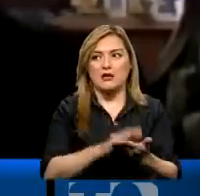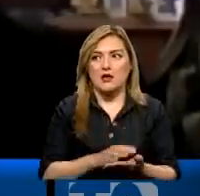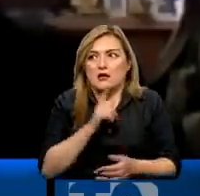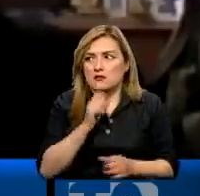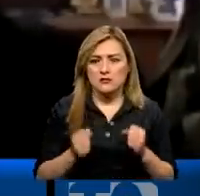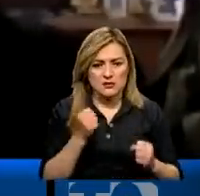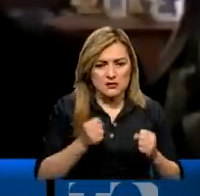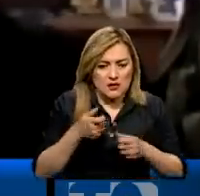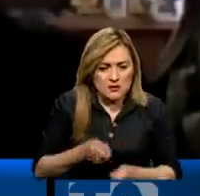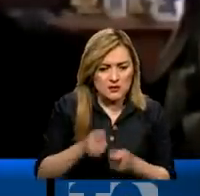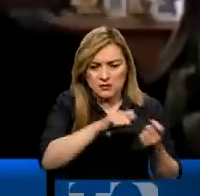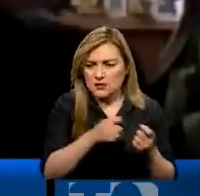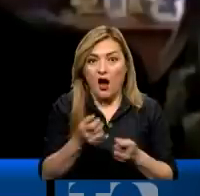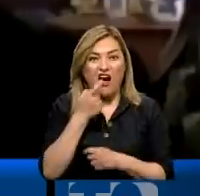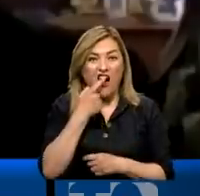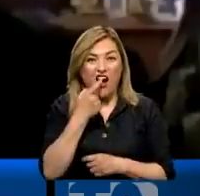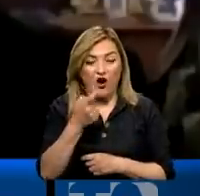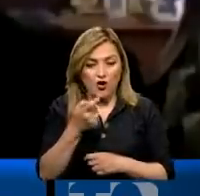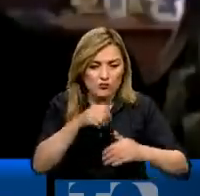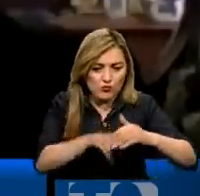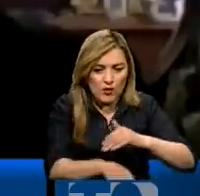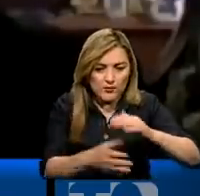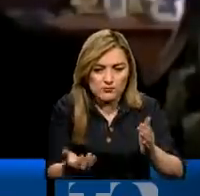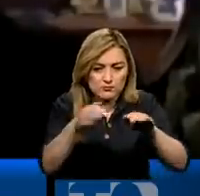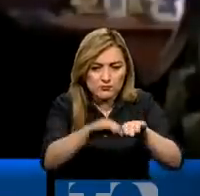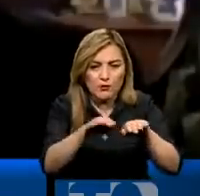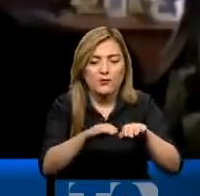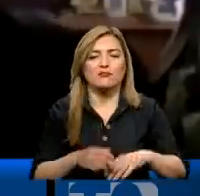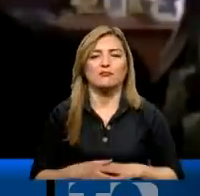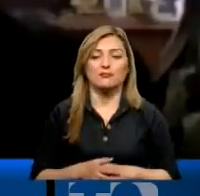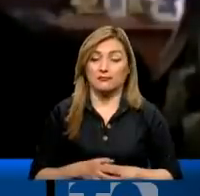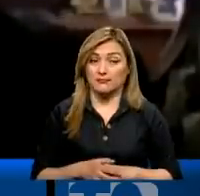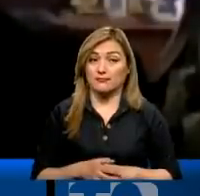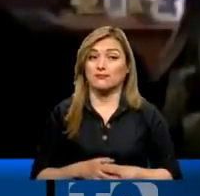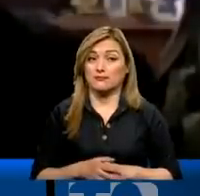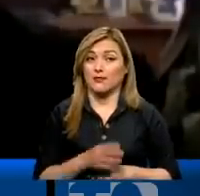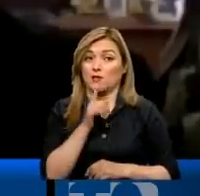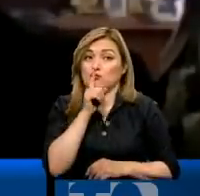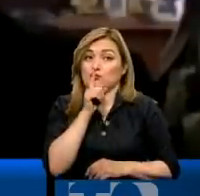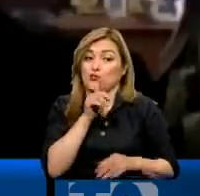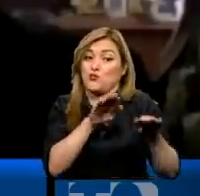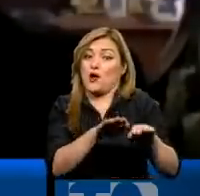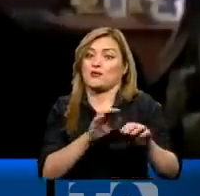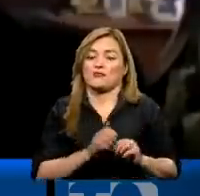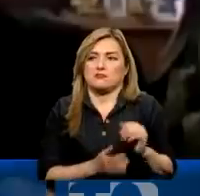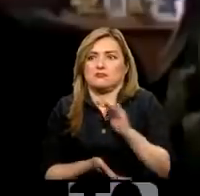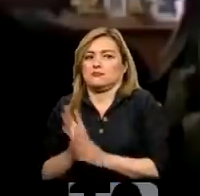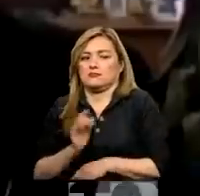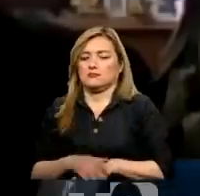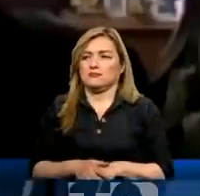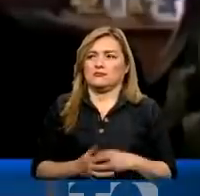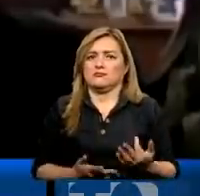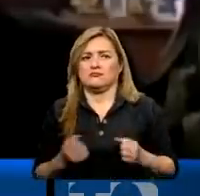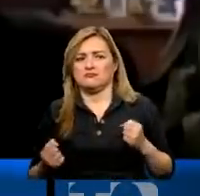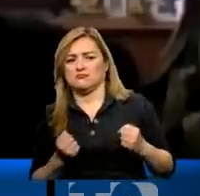oro en pequeños lingotes y otra parte también en cuestiones líquidas estaba separado y